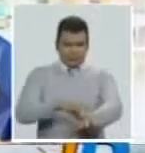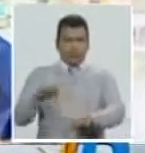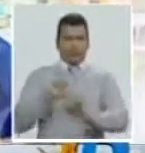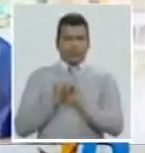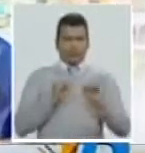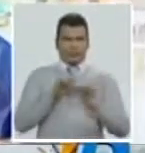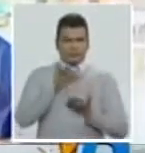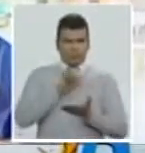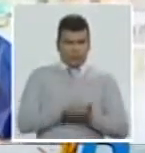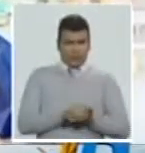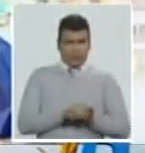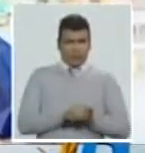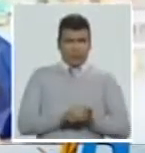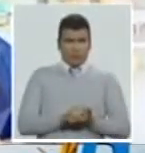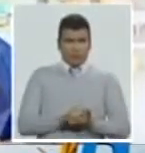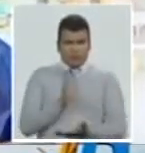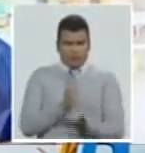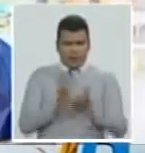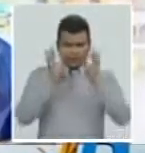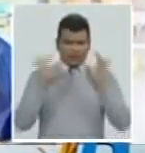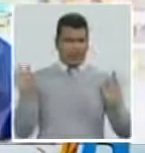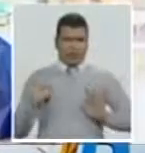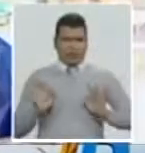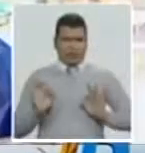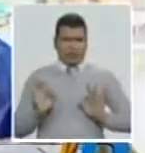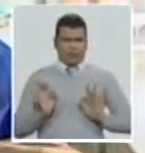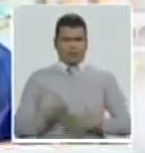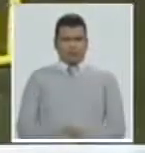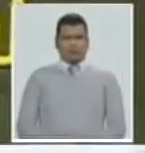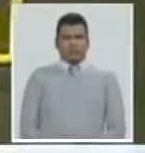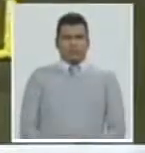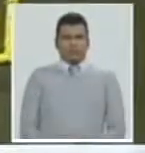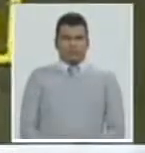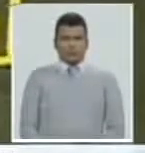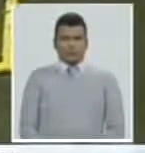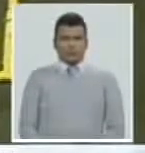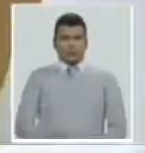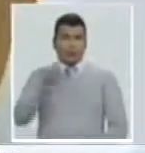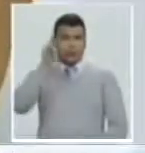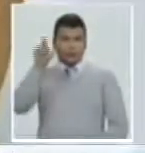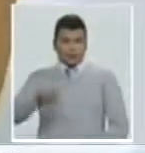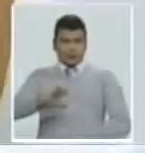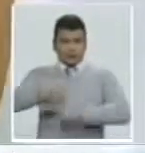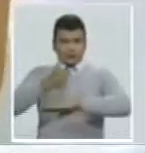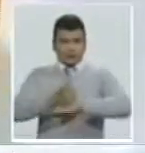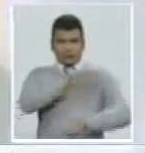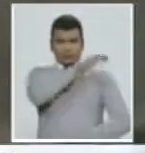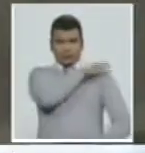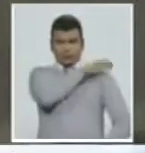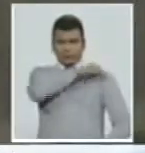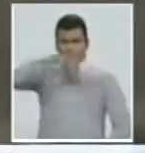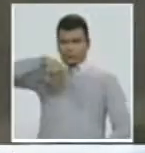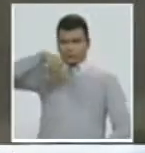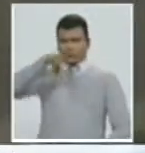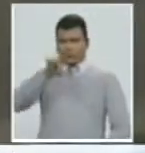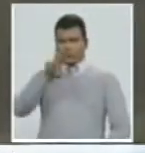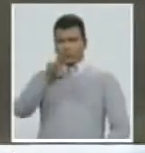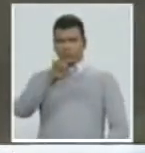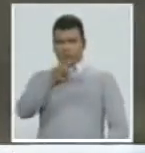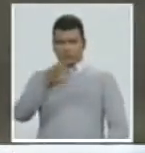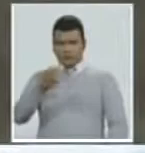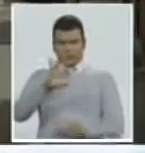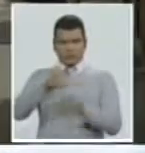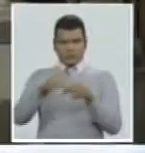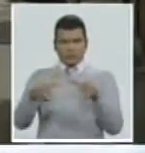izquierda, sin compromiso pues de la vida de la paciente. De acuerdo con el coronel Fernando Murillo, comandante de la Policía Valle, la